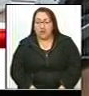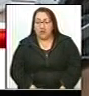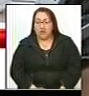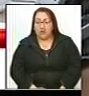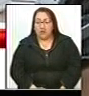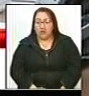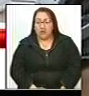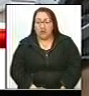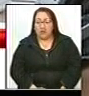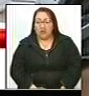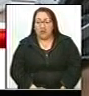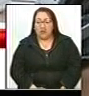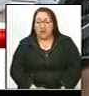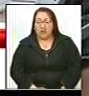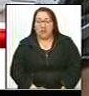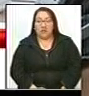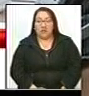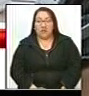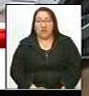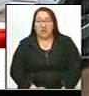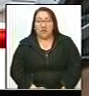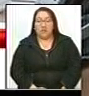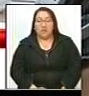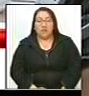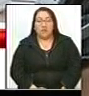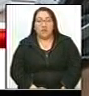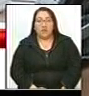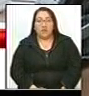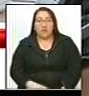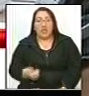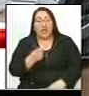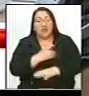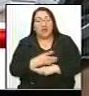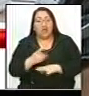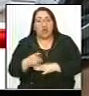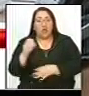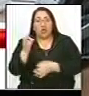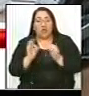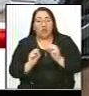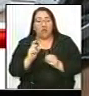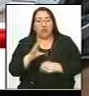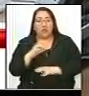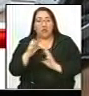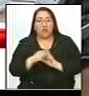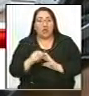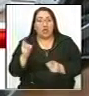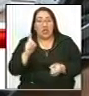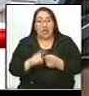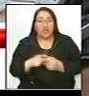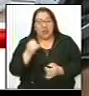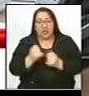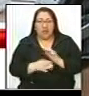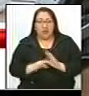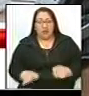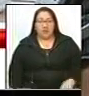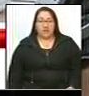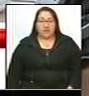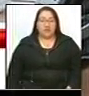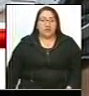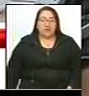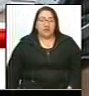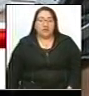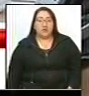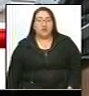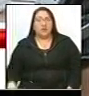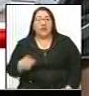la desarrollo económico del proyecto sin asegurar realmente su ejecución hasta el final. A través de